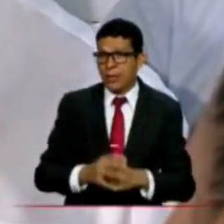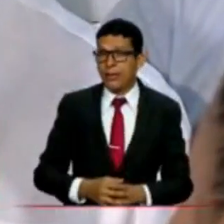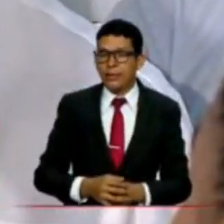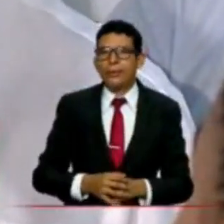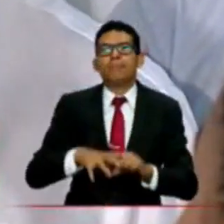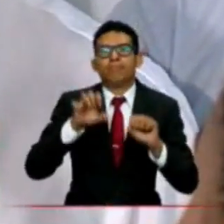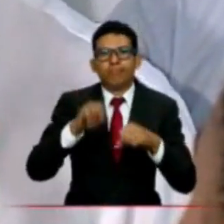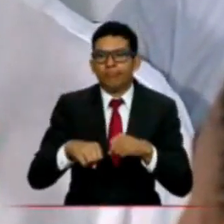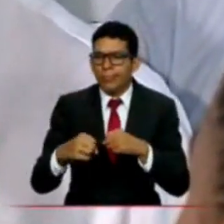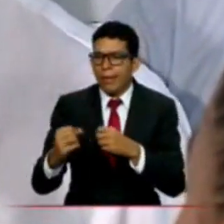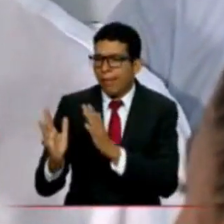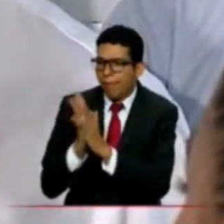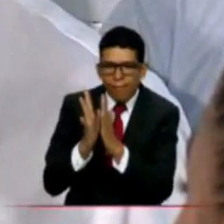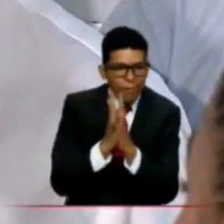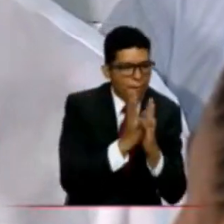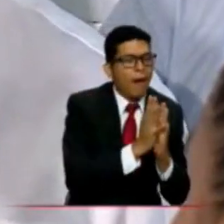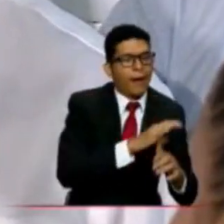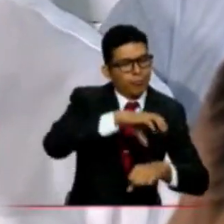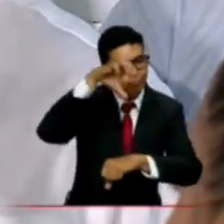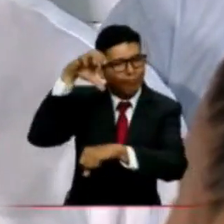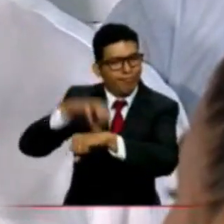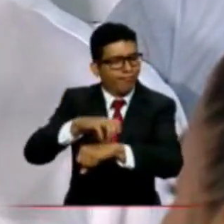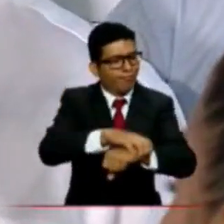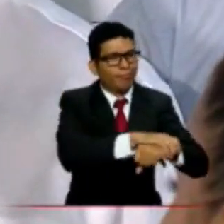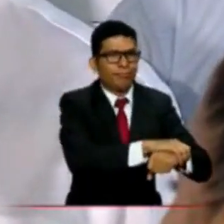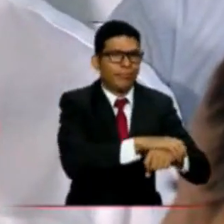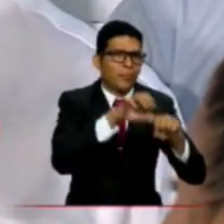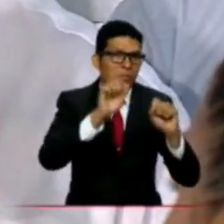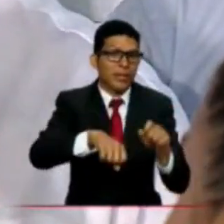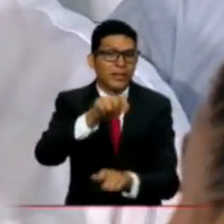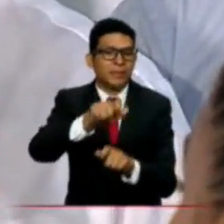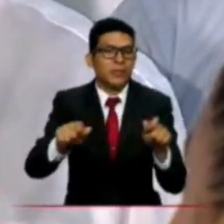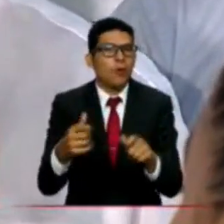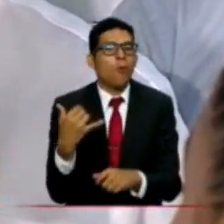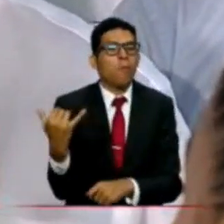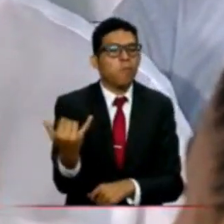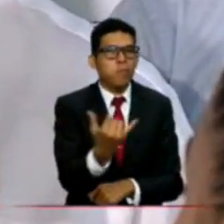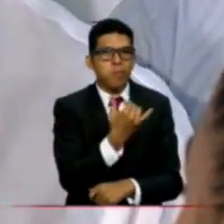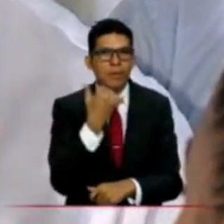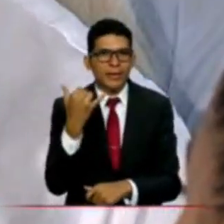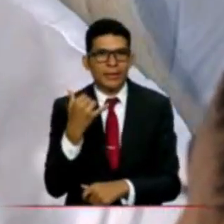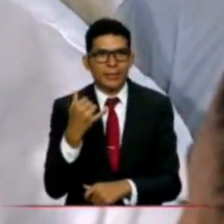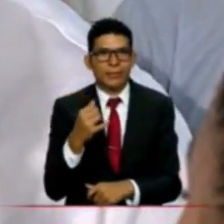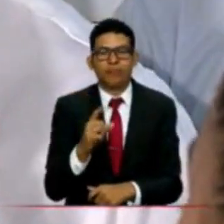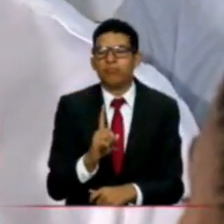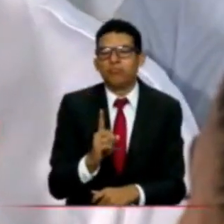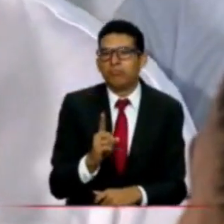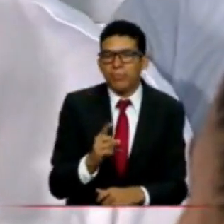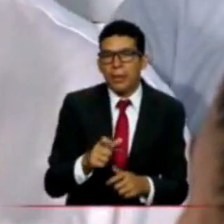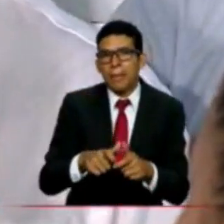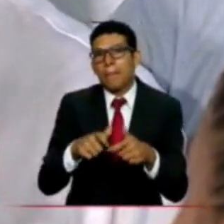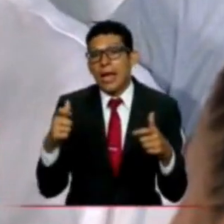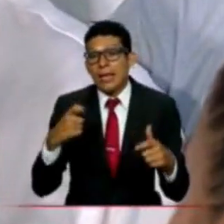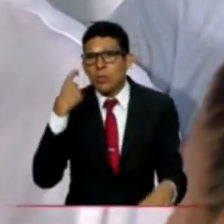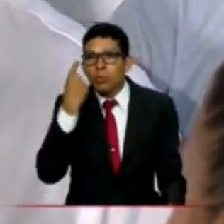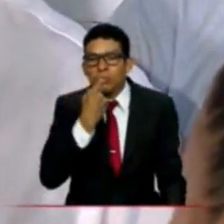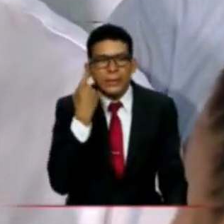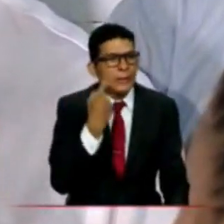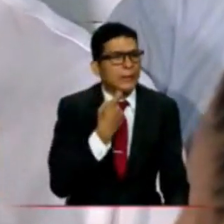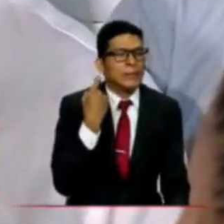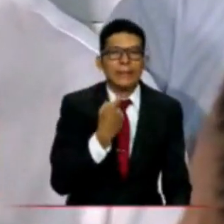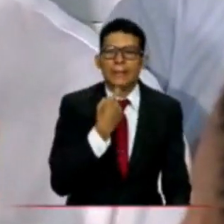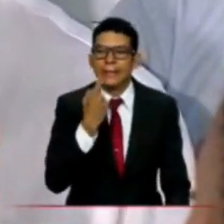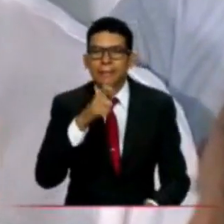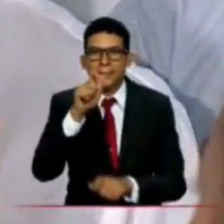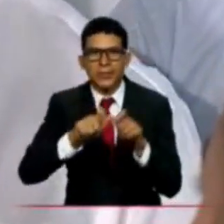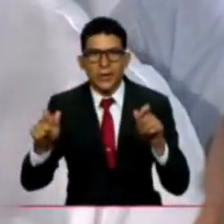para poder lograr capturar a las personas que están en todo ese cuadro, que son los más buscados del Valle